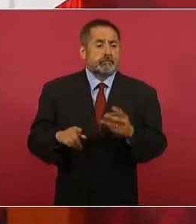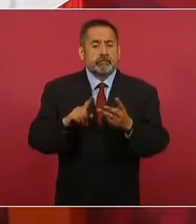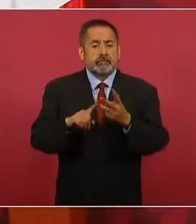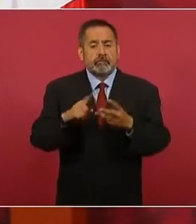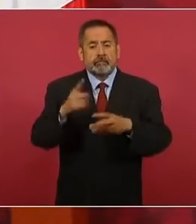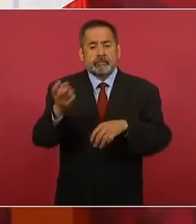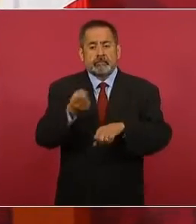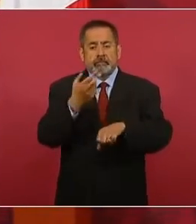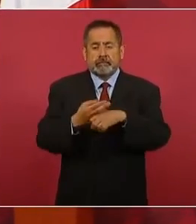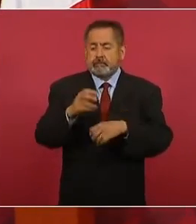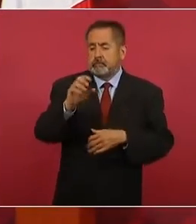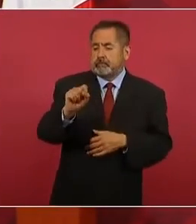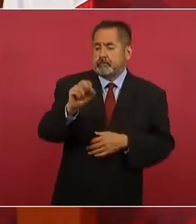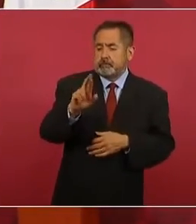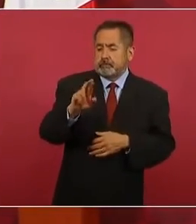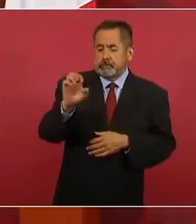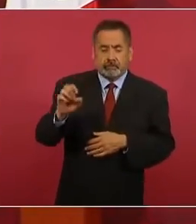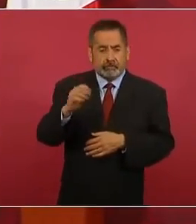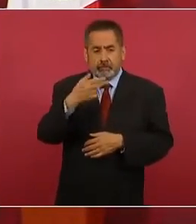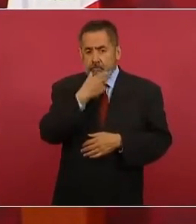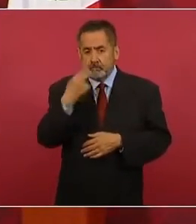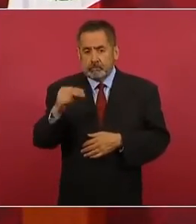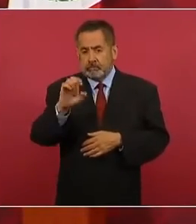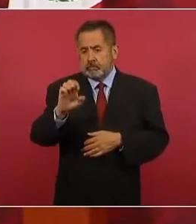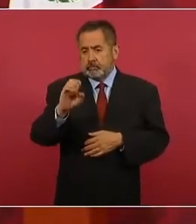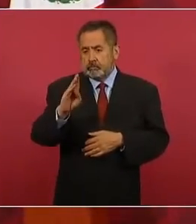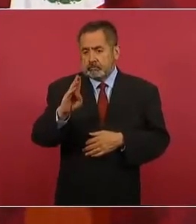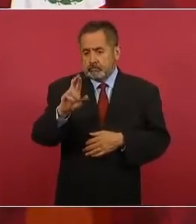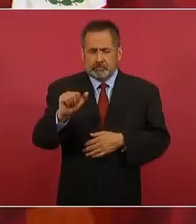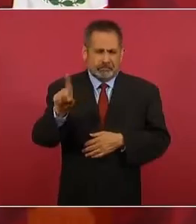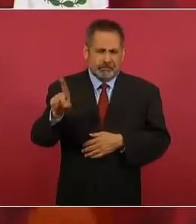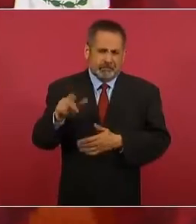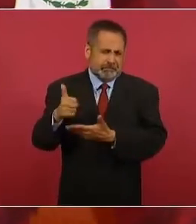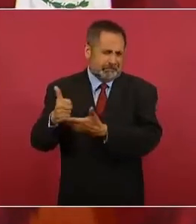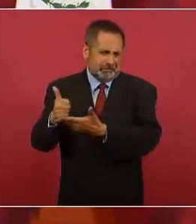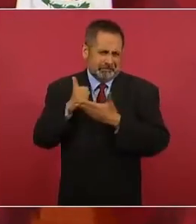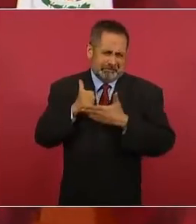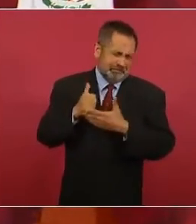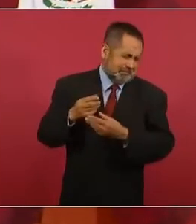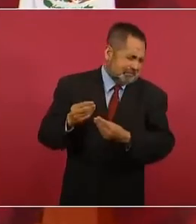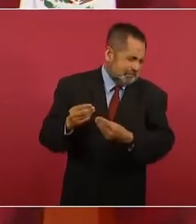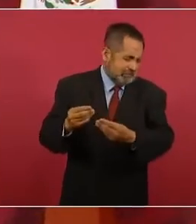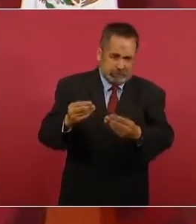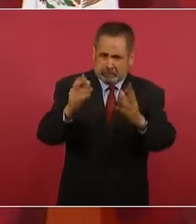secretario de Relaciones Exteriores, Marcelo Ebrard, me ayuda